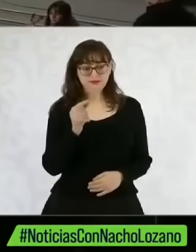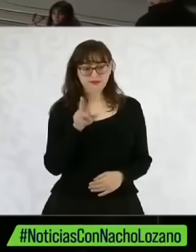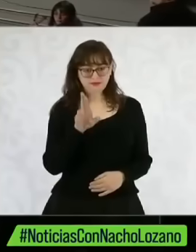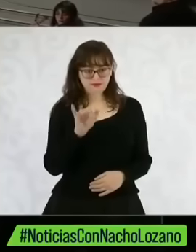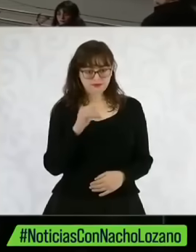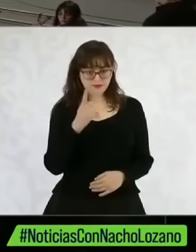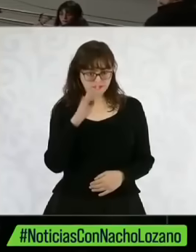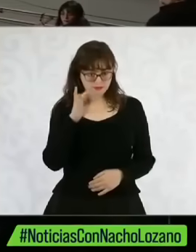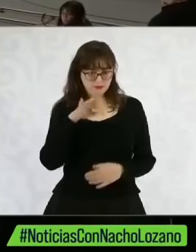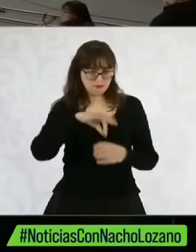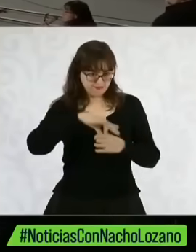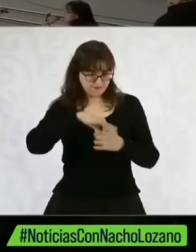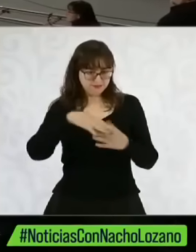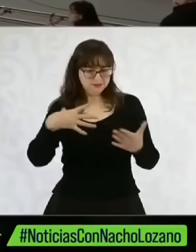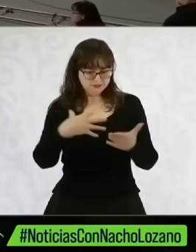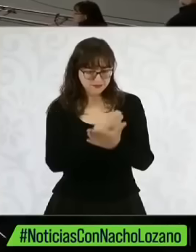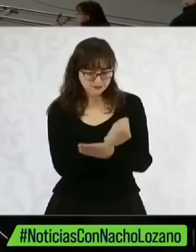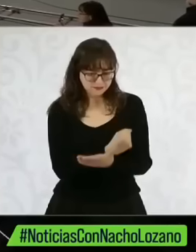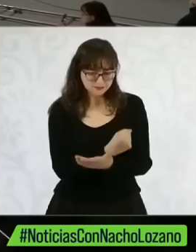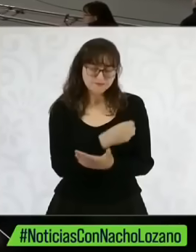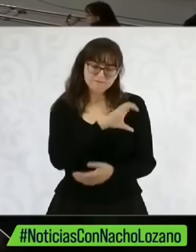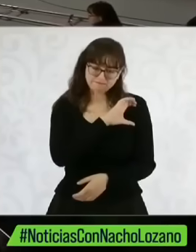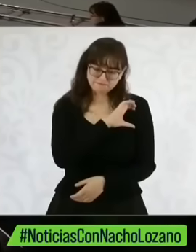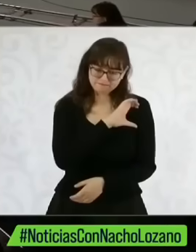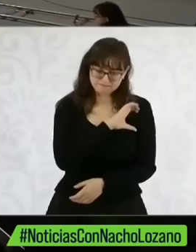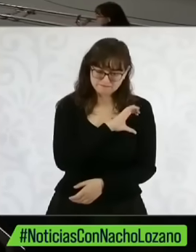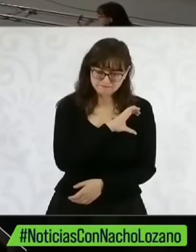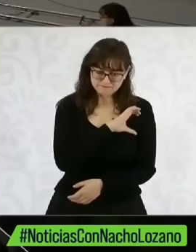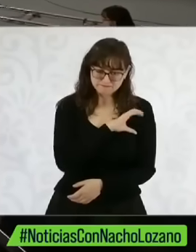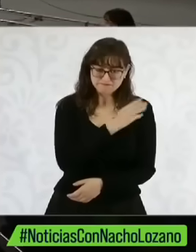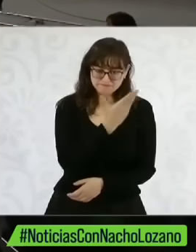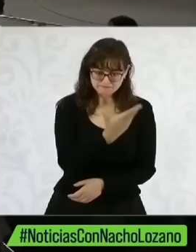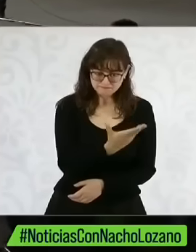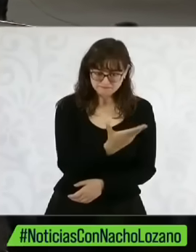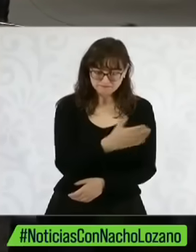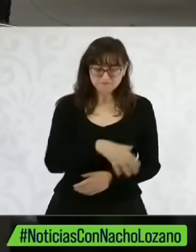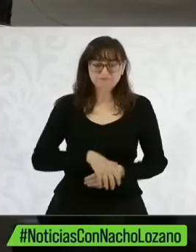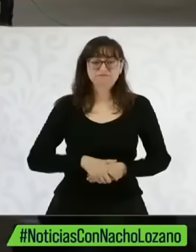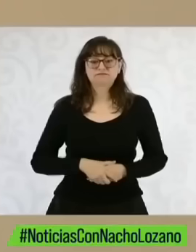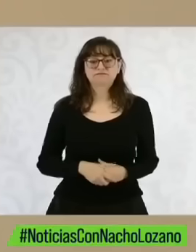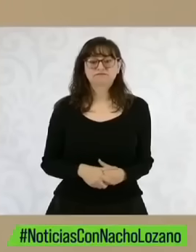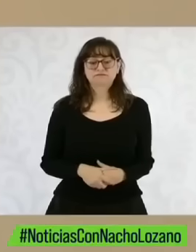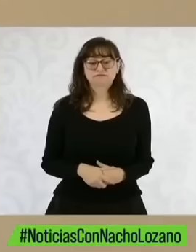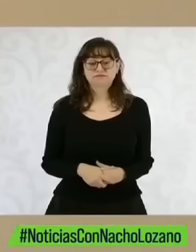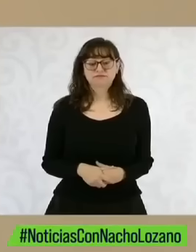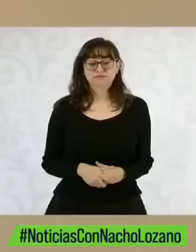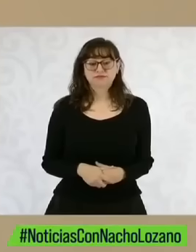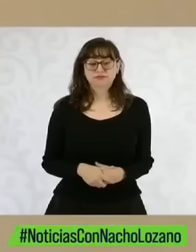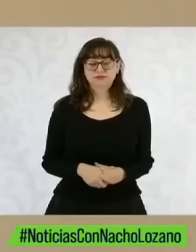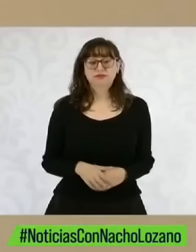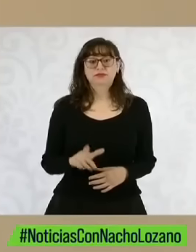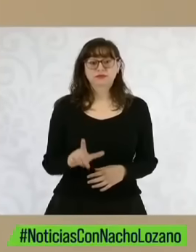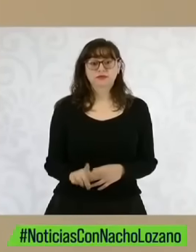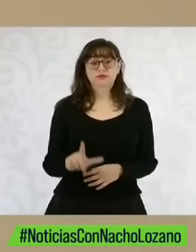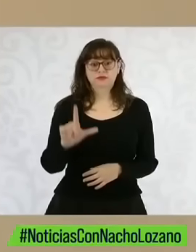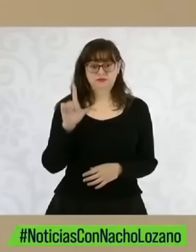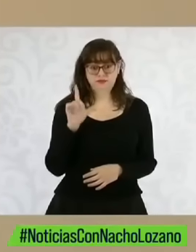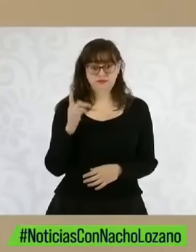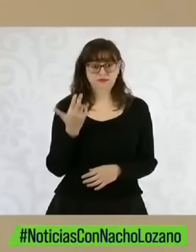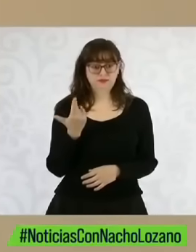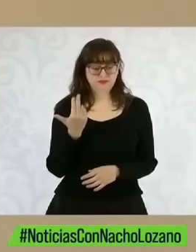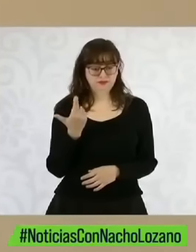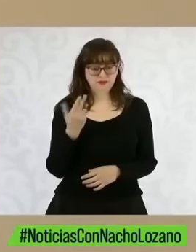electo Donald Trump me dirijo a usted a raíz de su declaración del lunes 25